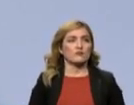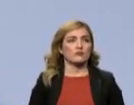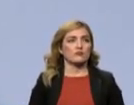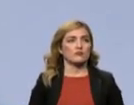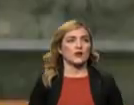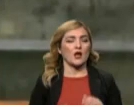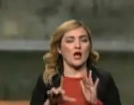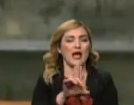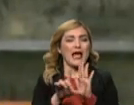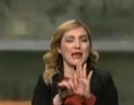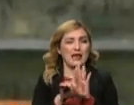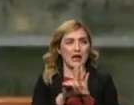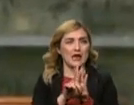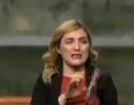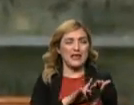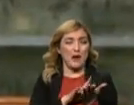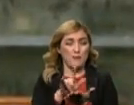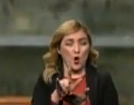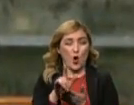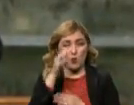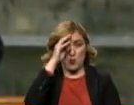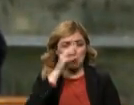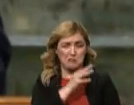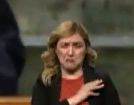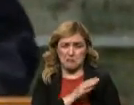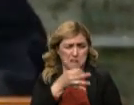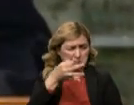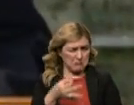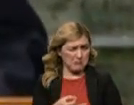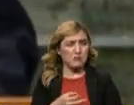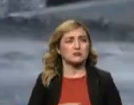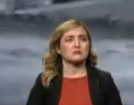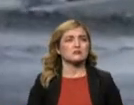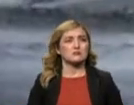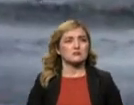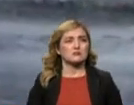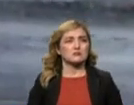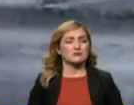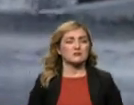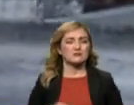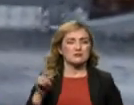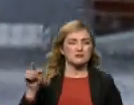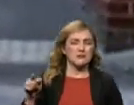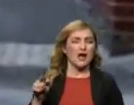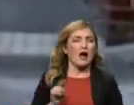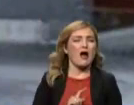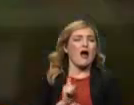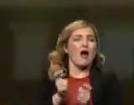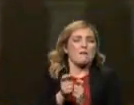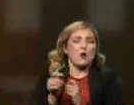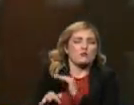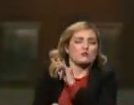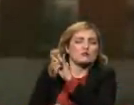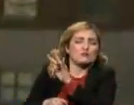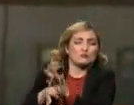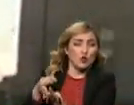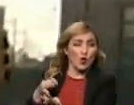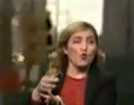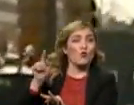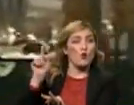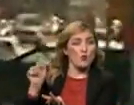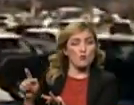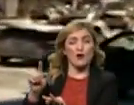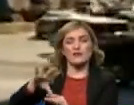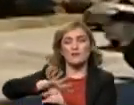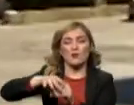Orgánico Aeronáutico. Y aunque Valencia insistió en que el propósito del cambio de la cabeza de la Embajada de Ecuador en Washington se dio para consolidar acuerdos